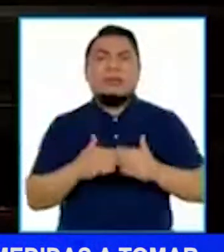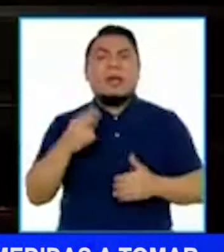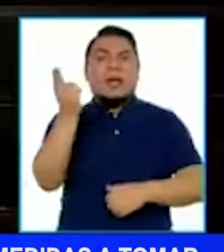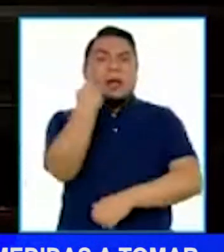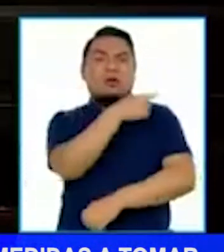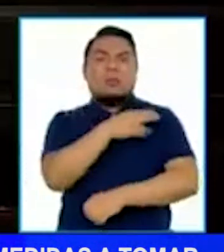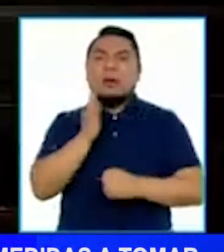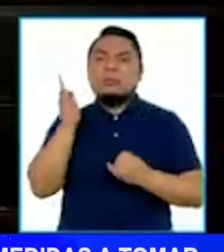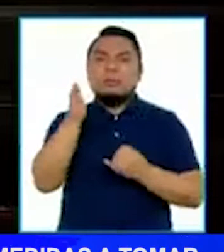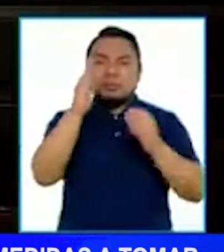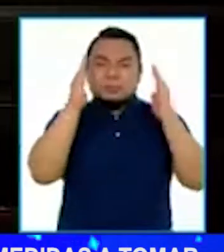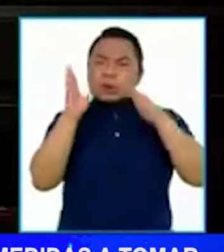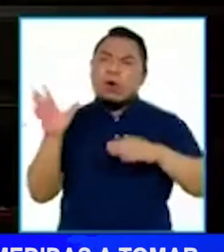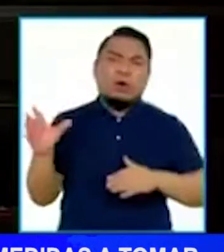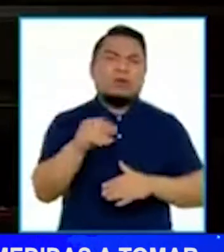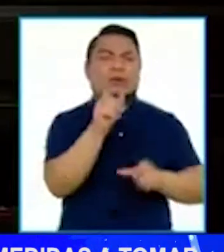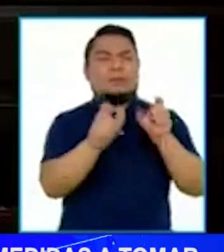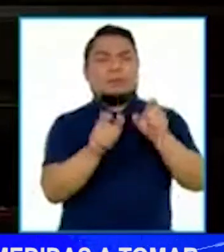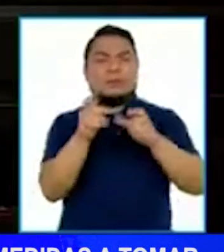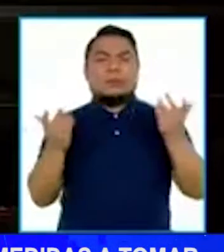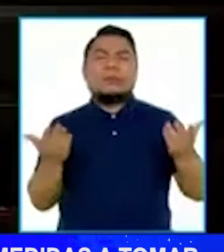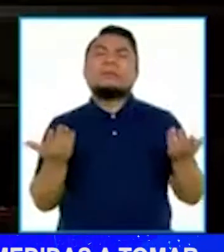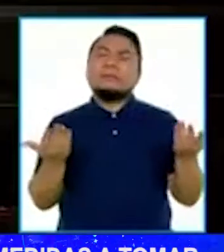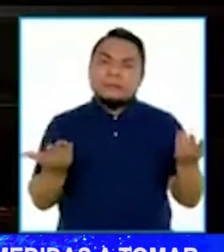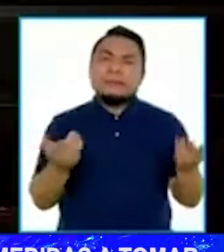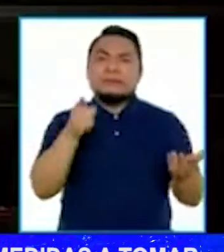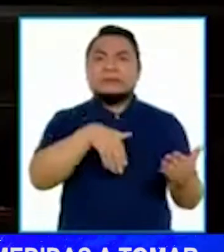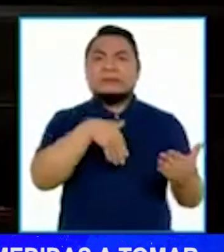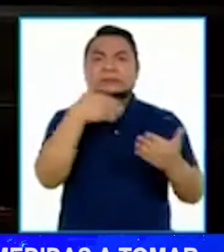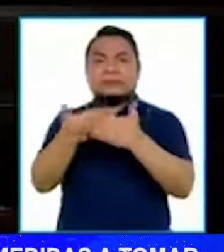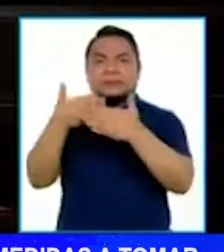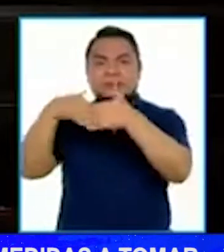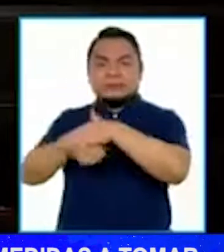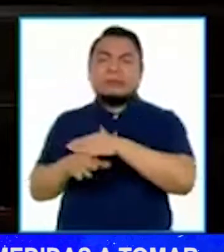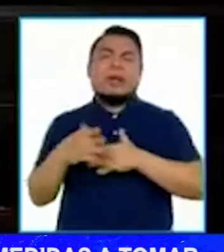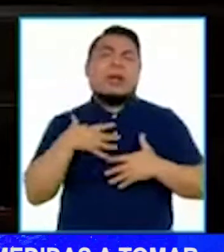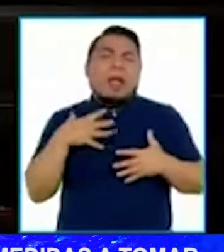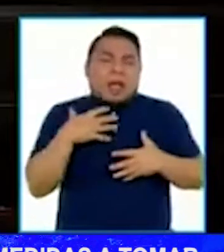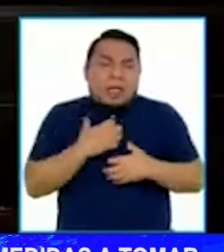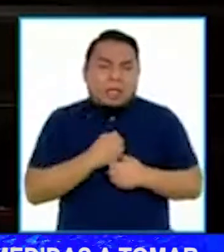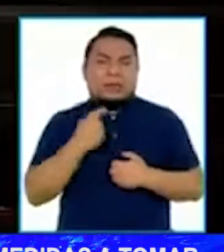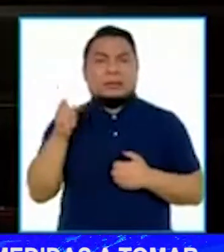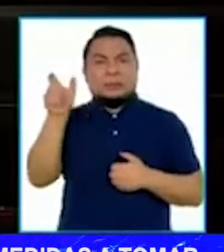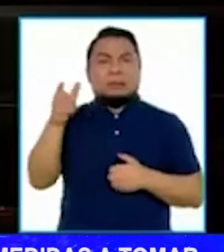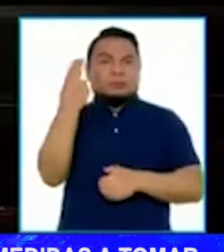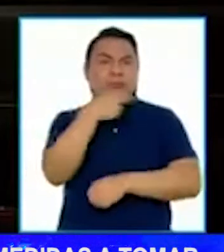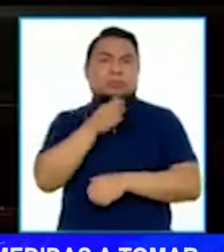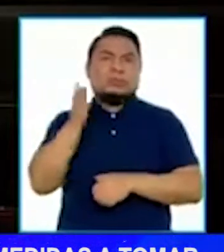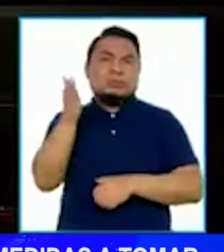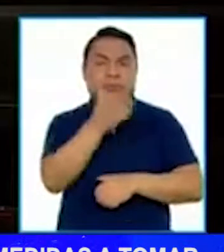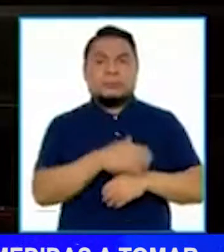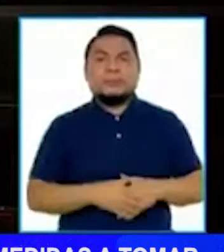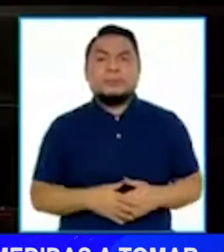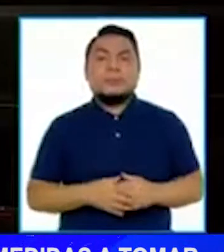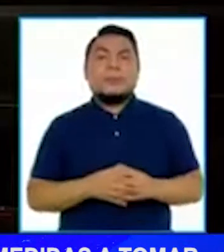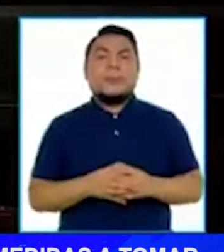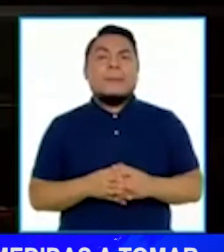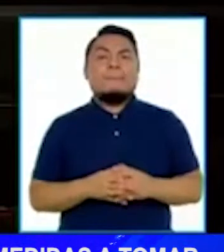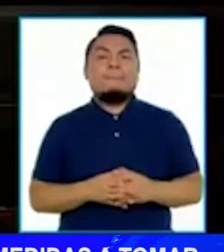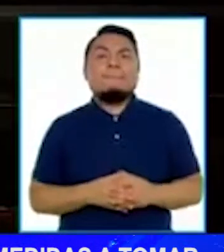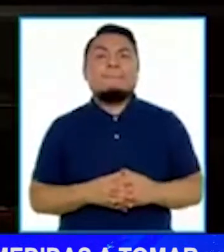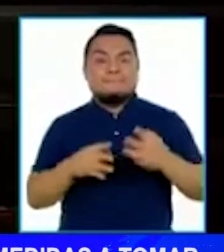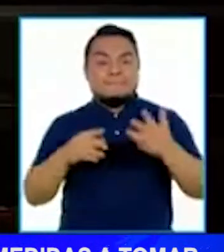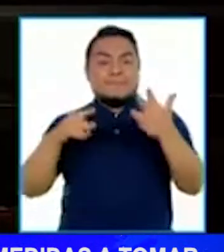atender hospitalariamente a todas las personas que llegan en estado de gravedad a los establecimientos de